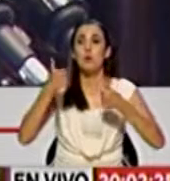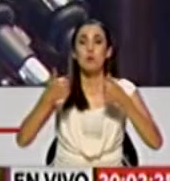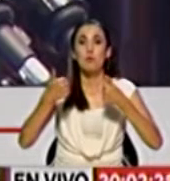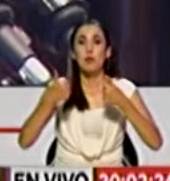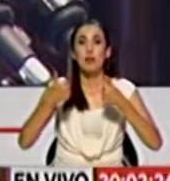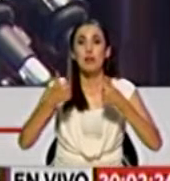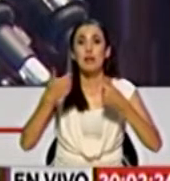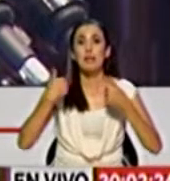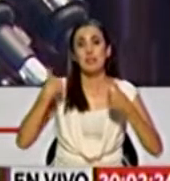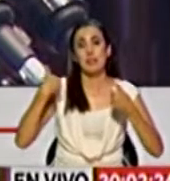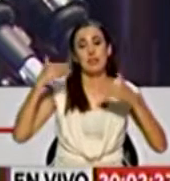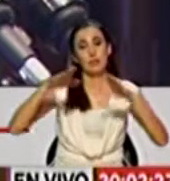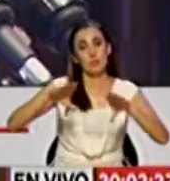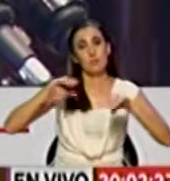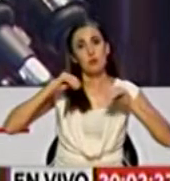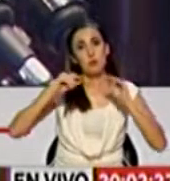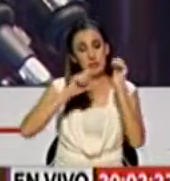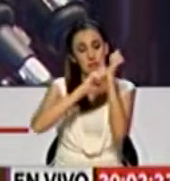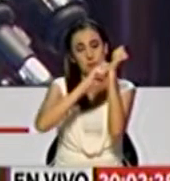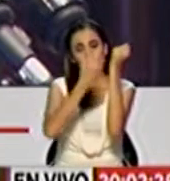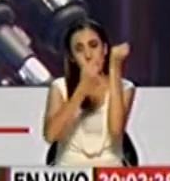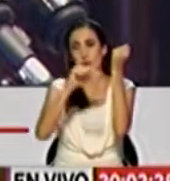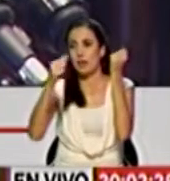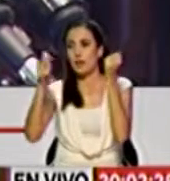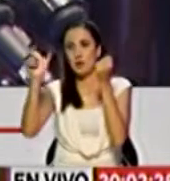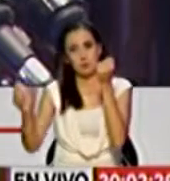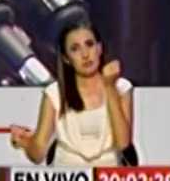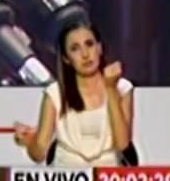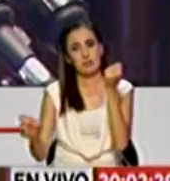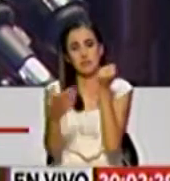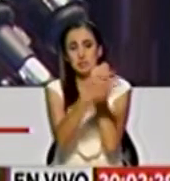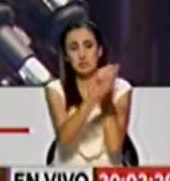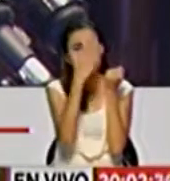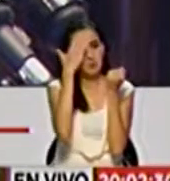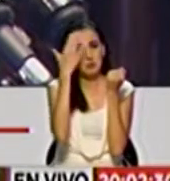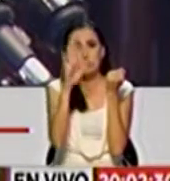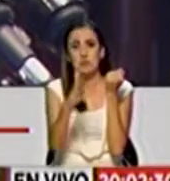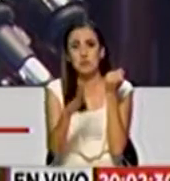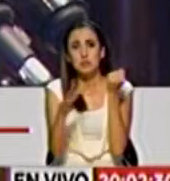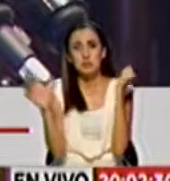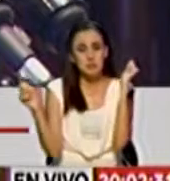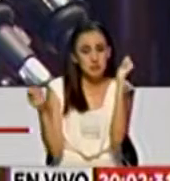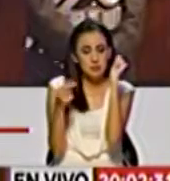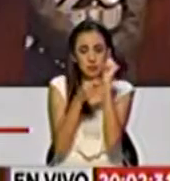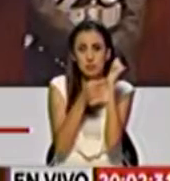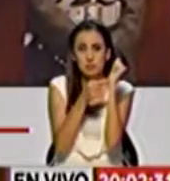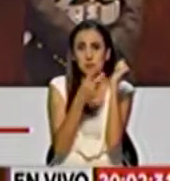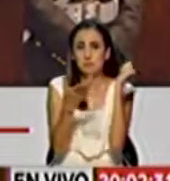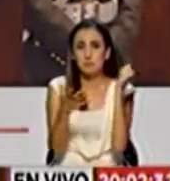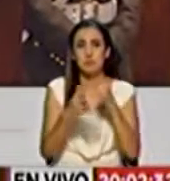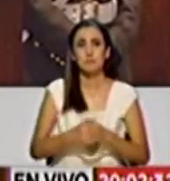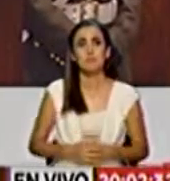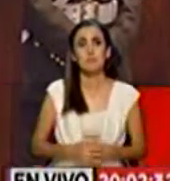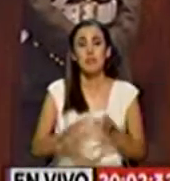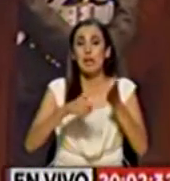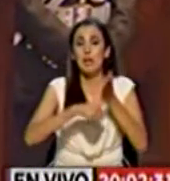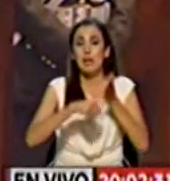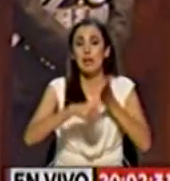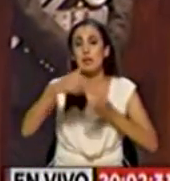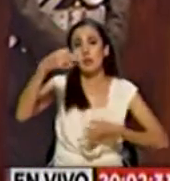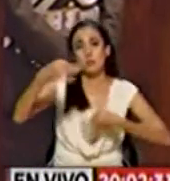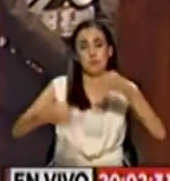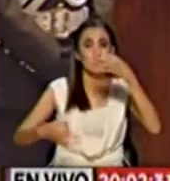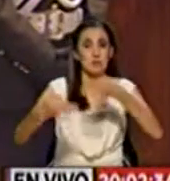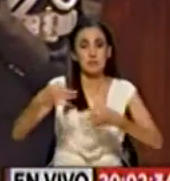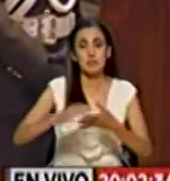que portaba el dispositivo era otra y no conocía el procedimiento de carga del dispositivo. El ministro de Justicia encargado,